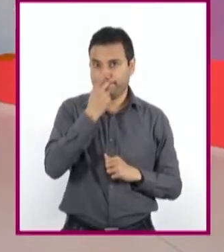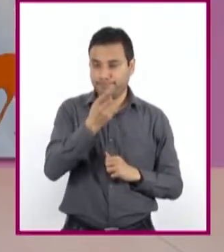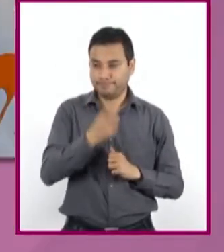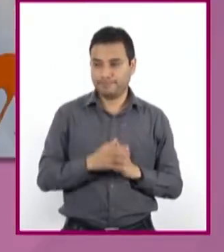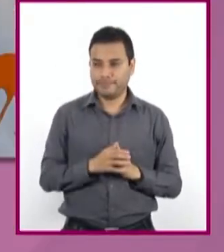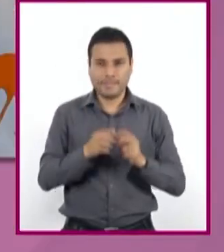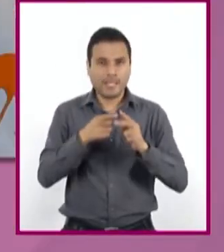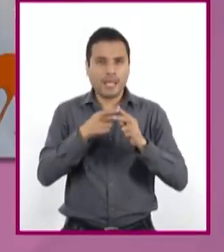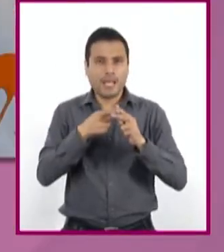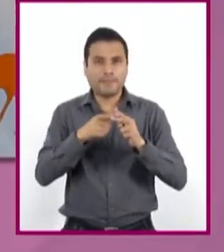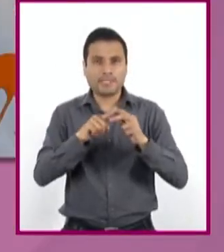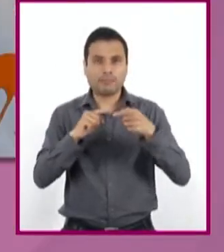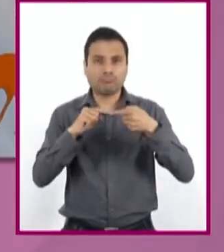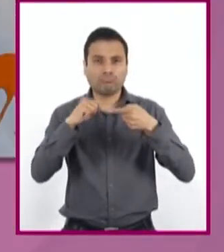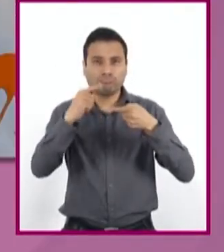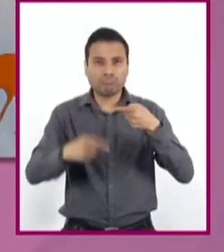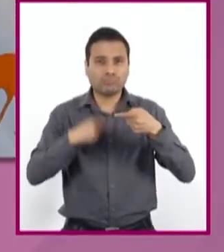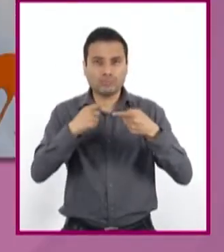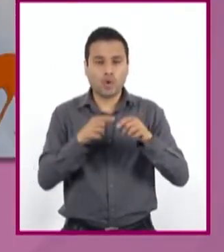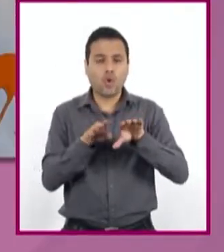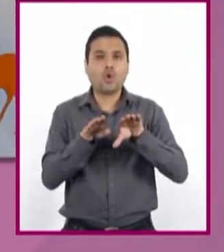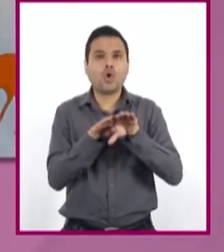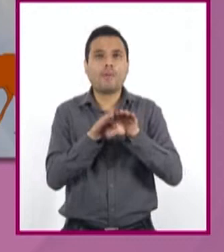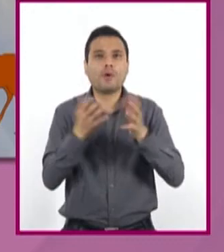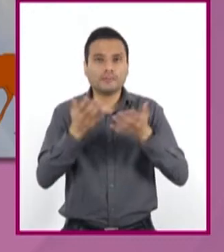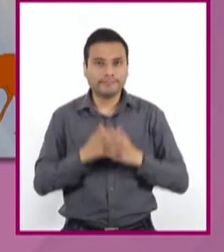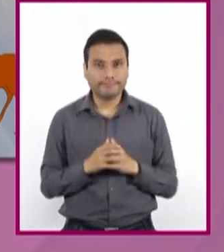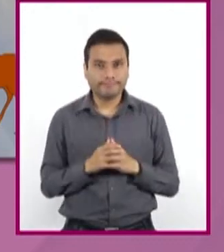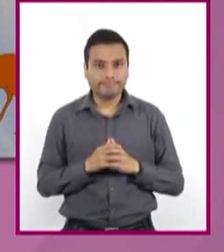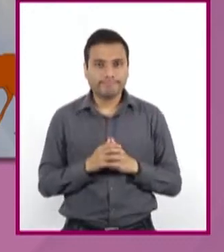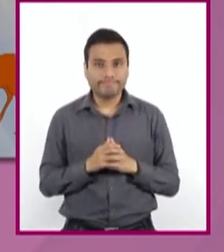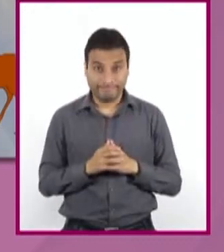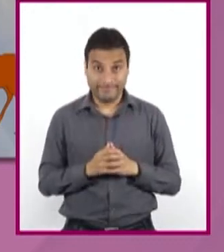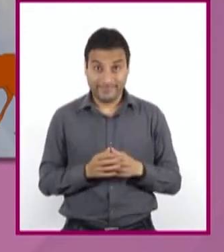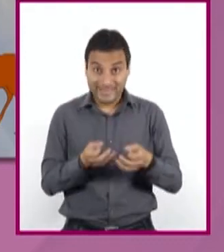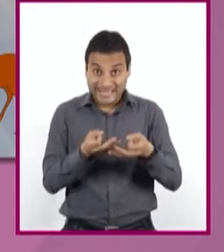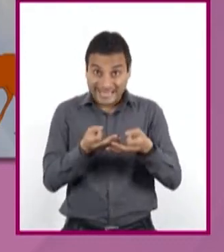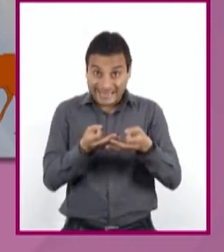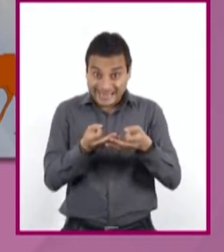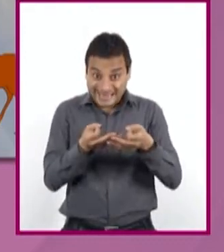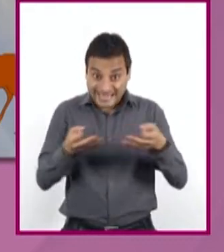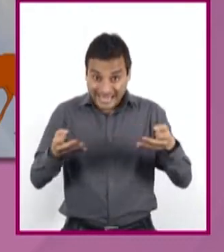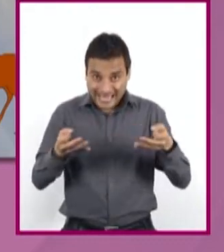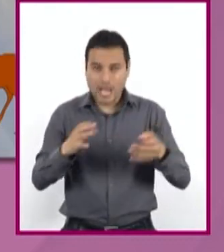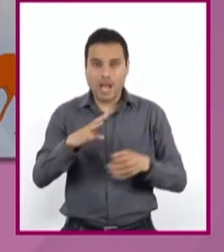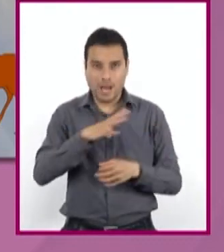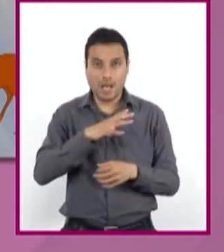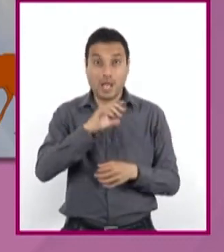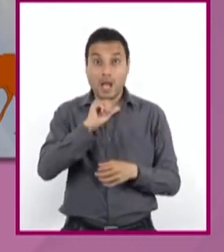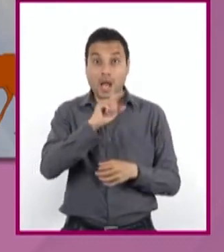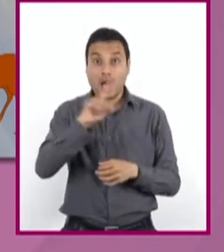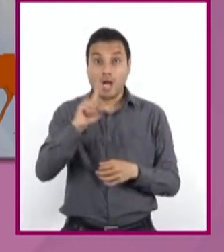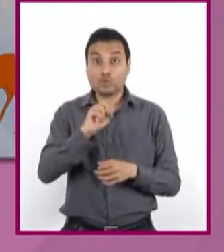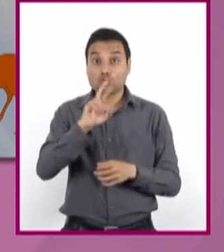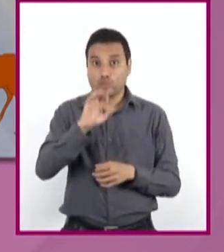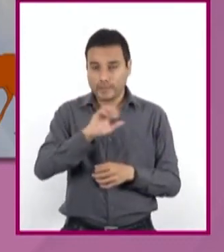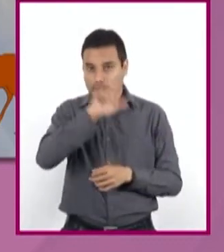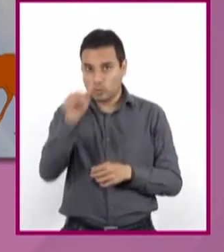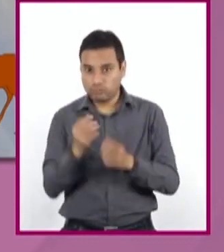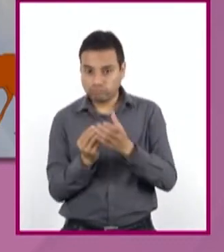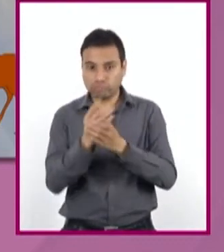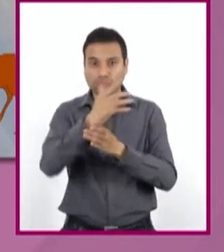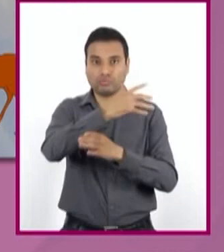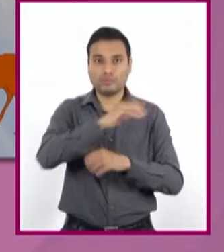con la expulsión del azufre del interior de la Tierra a través de erupciones volcánicas. Llega a